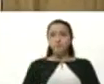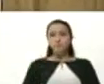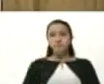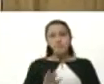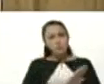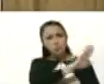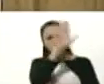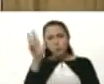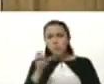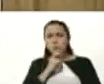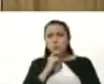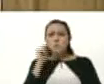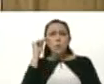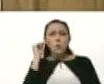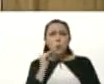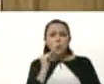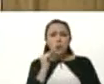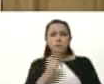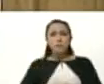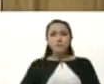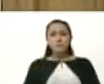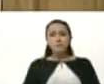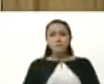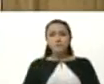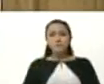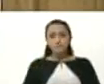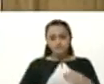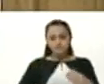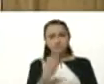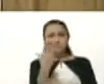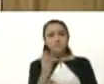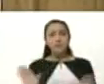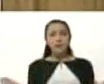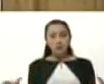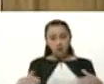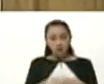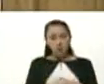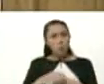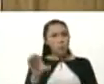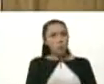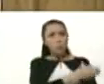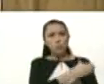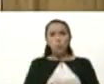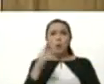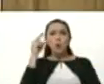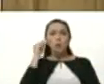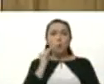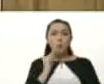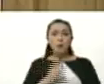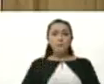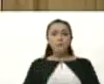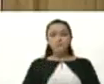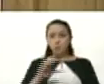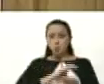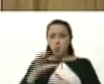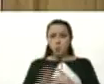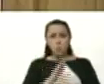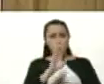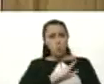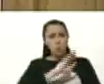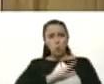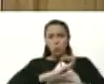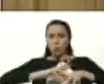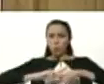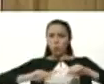de oro de Ciudad Bolívar, nació la agrupación Serenata Guayanesa, patrimonio cultural de la nación y